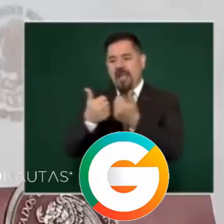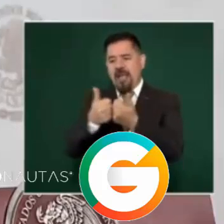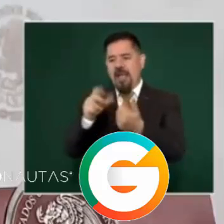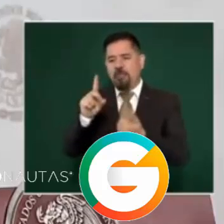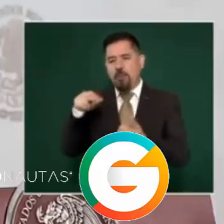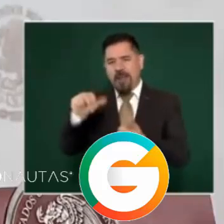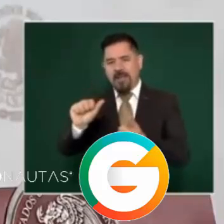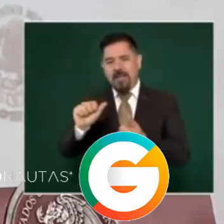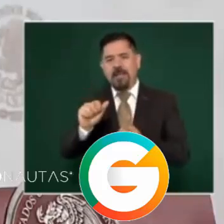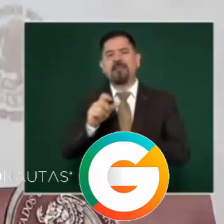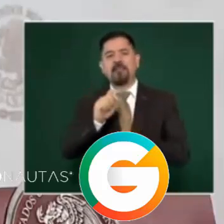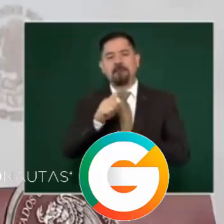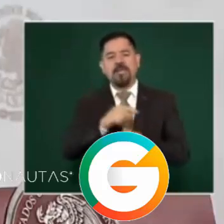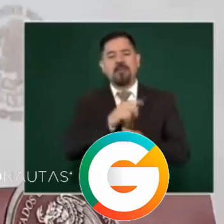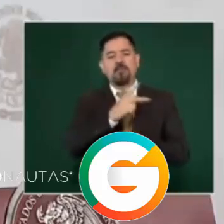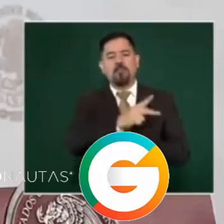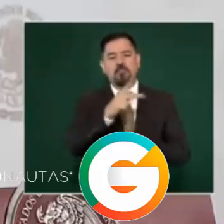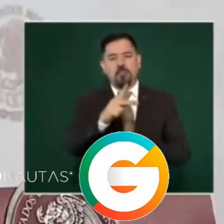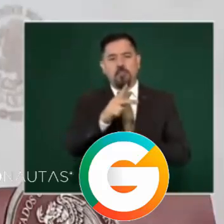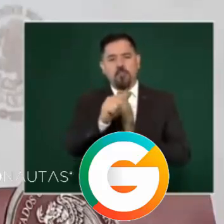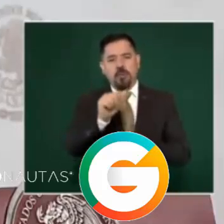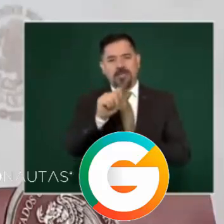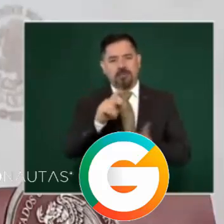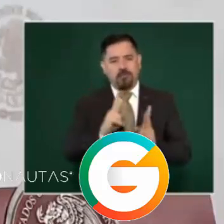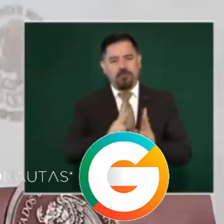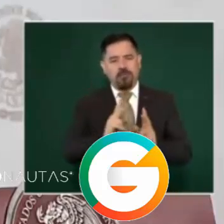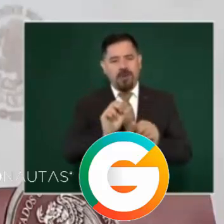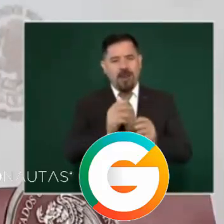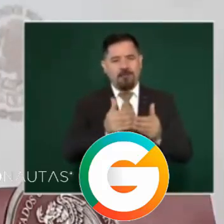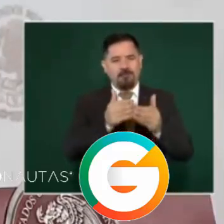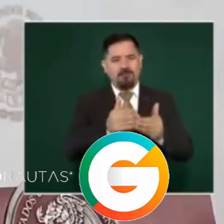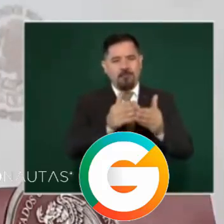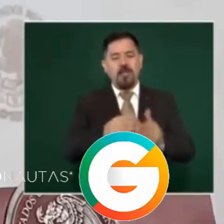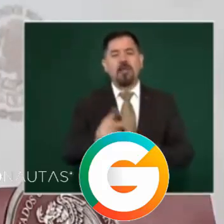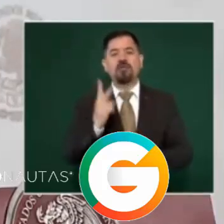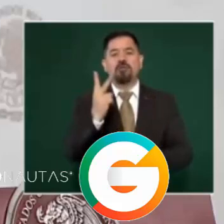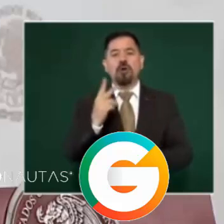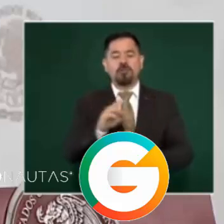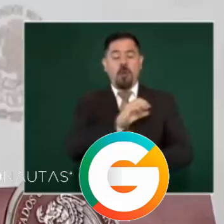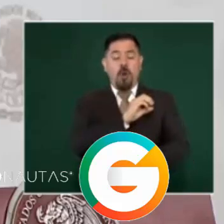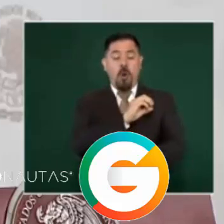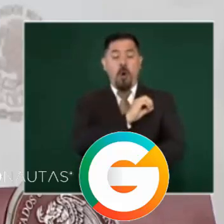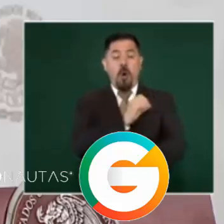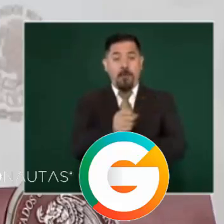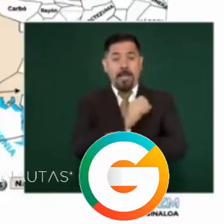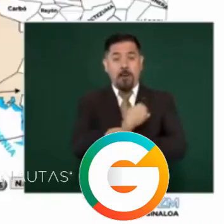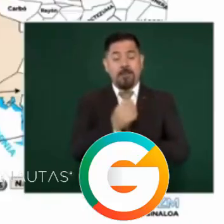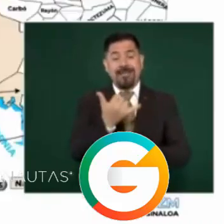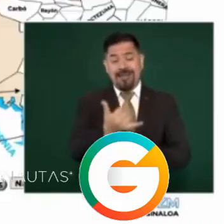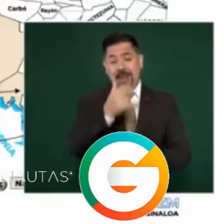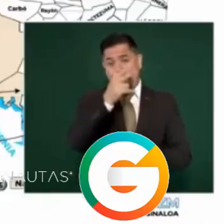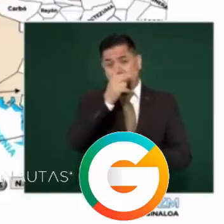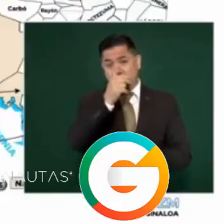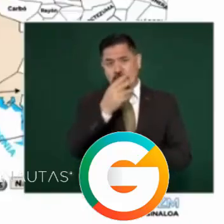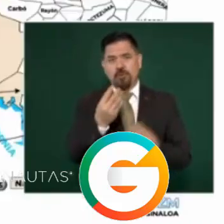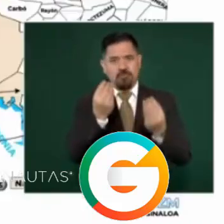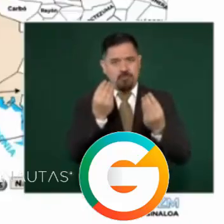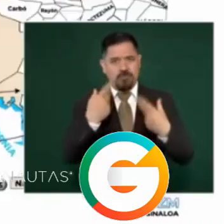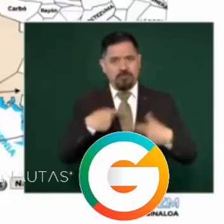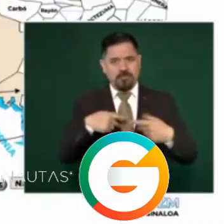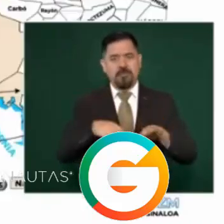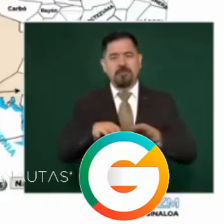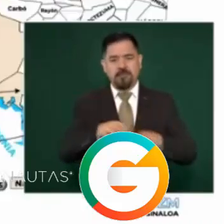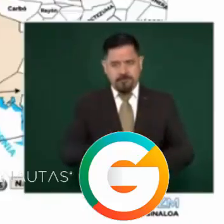Estado, como citaba, en estos dos municipios, Hermosillo y Cajeme, tiene una gran cantidad de personal